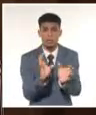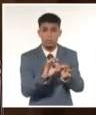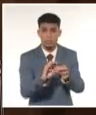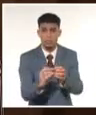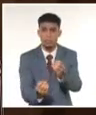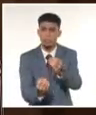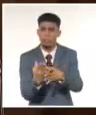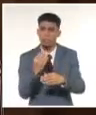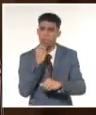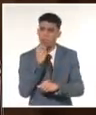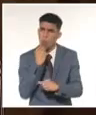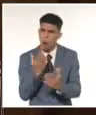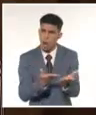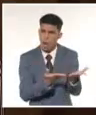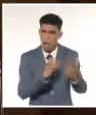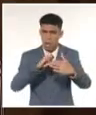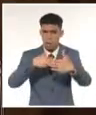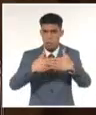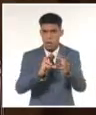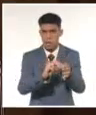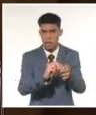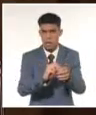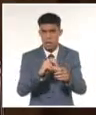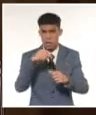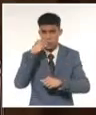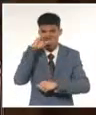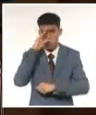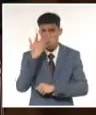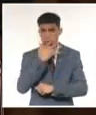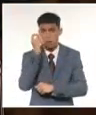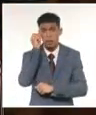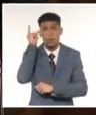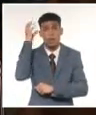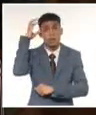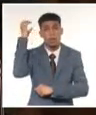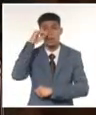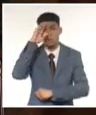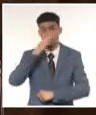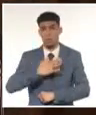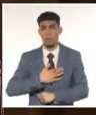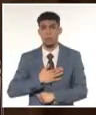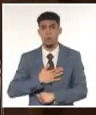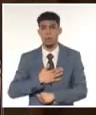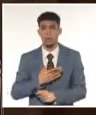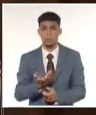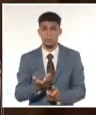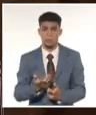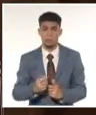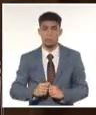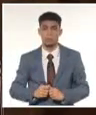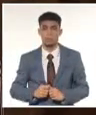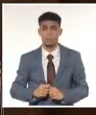analizamos y aprobamos su pertinencia en la economía desde los lineamientos de la política económica y social del partido?